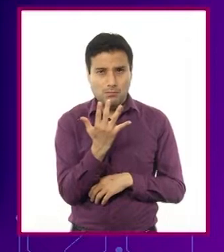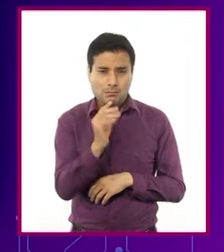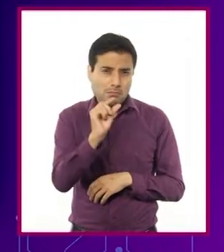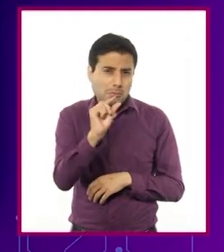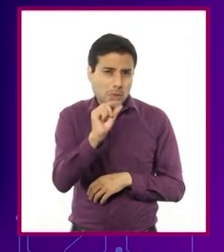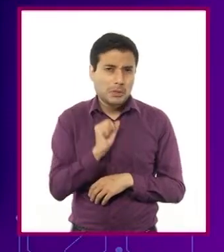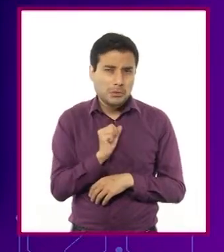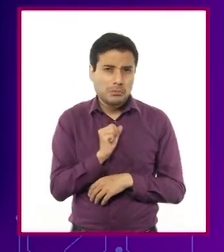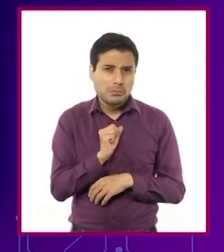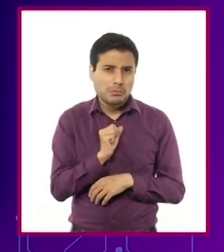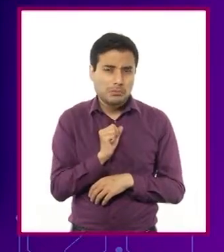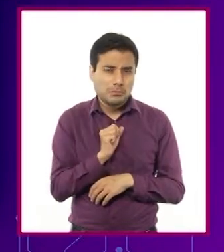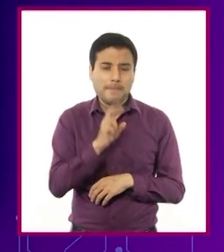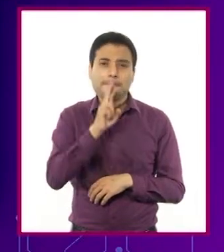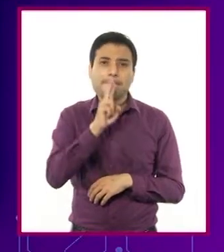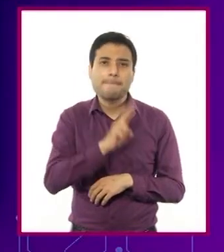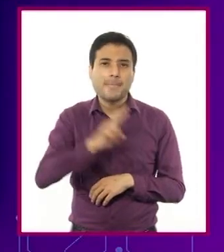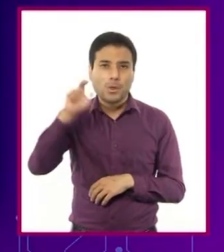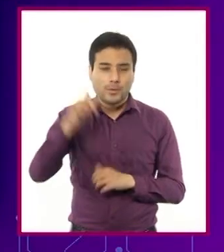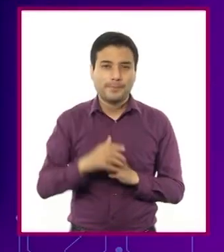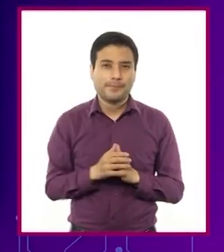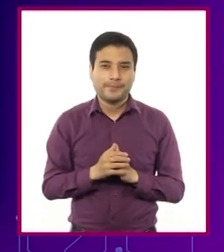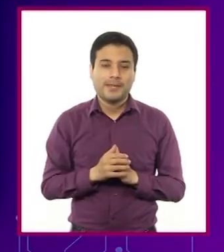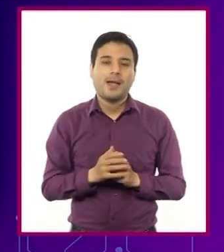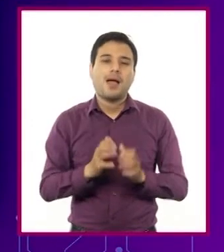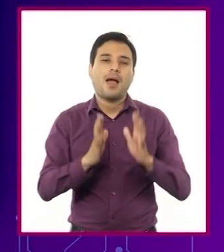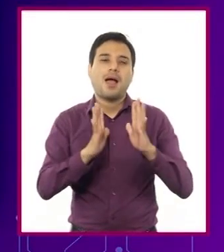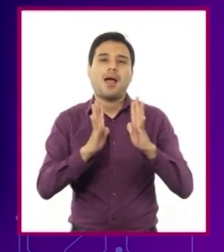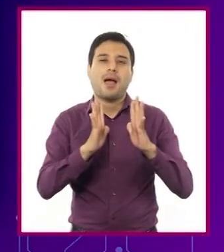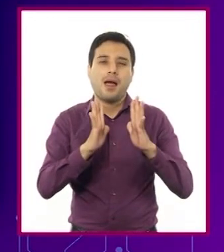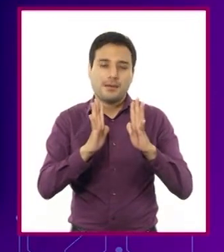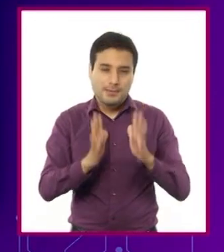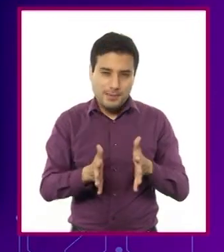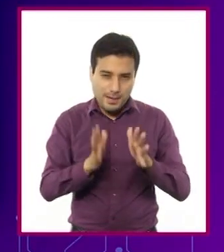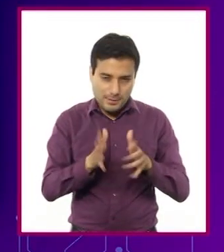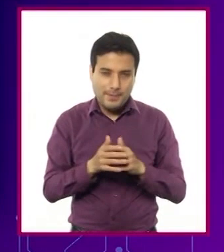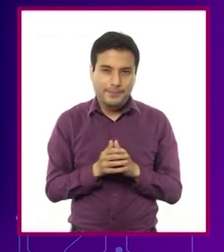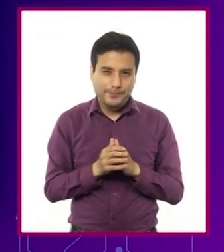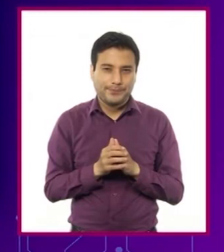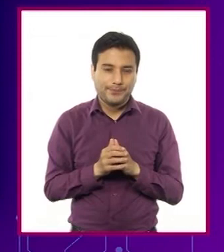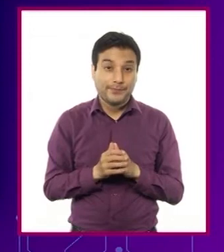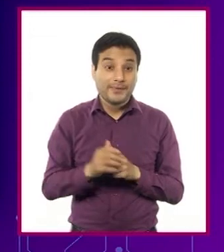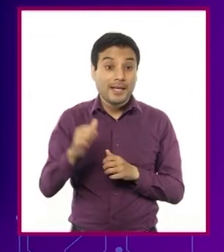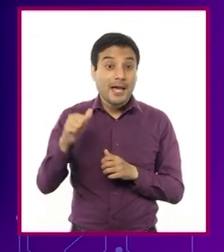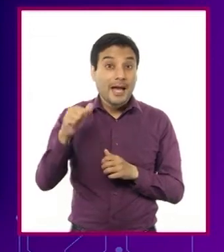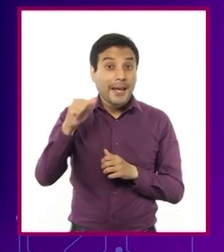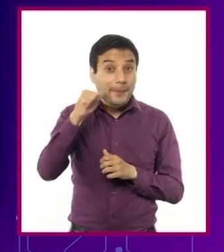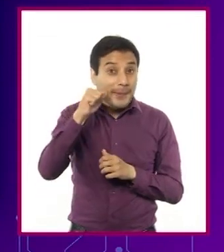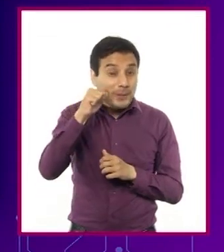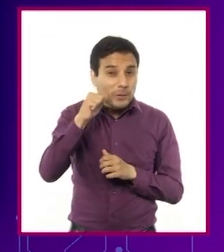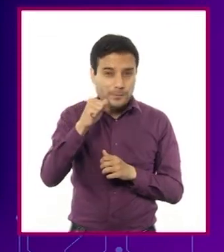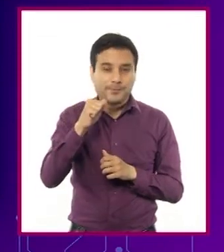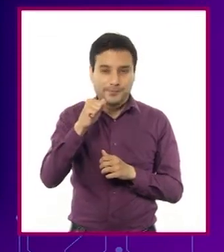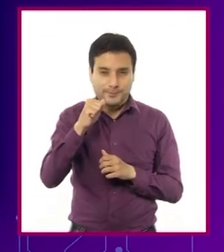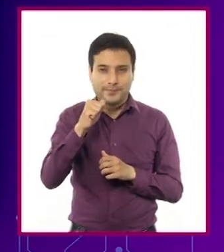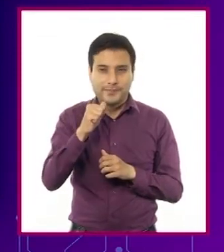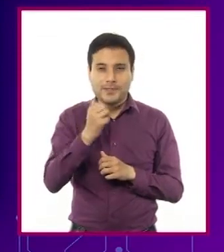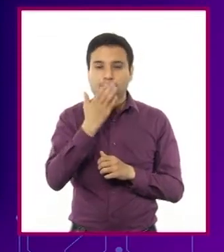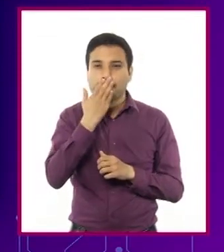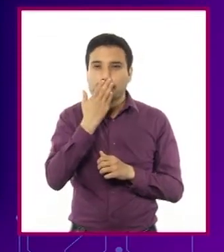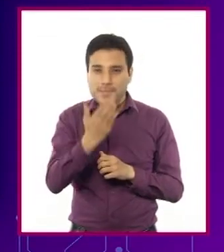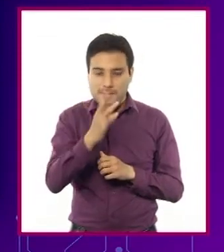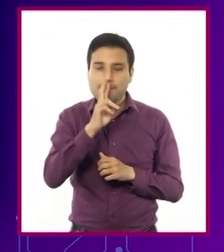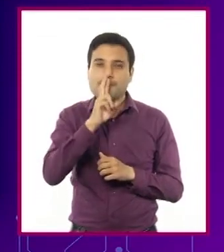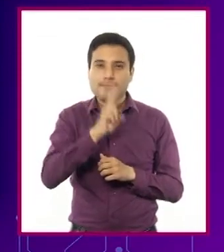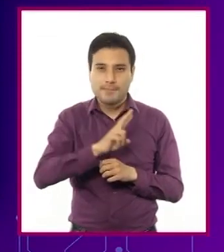respecto a la de Rafael, lo cual indica que sus datos no están tan dispersos o separados de la media y coinciden